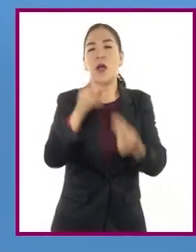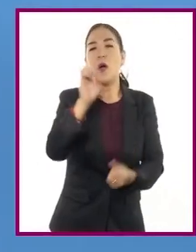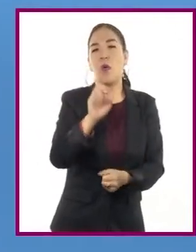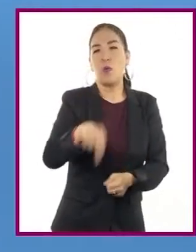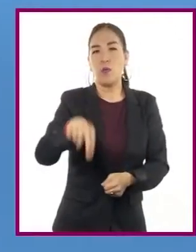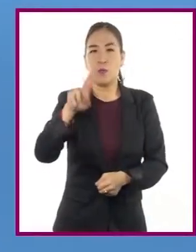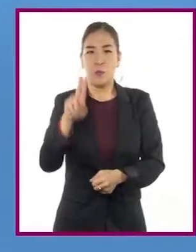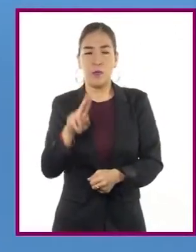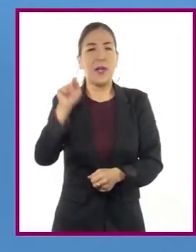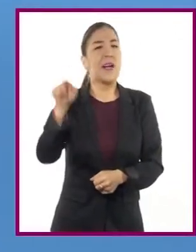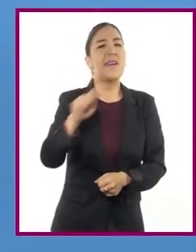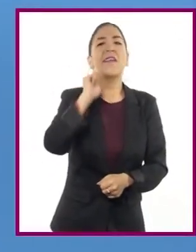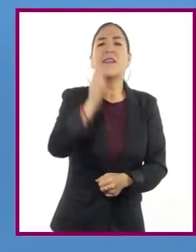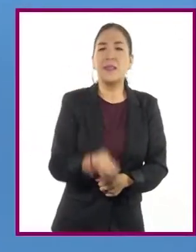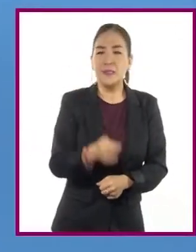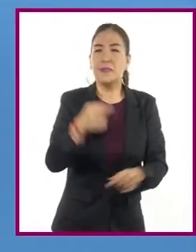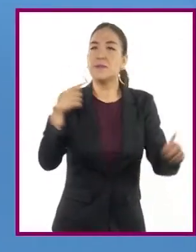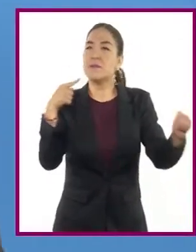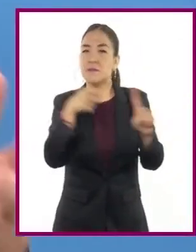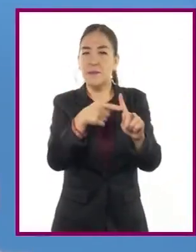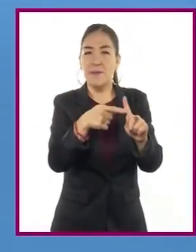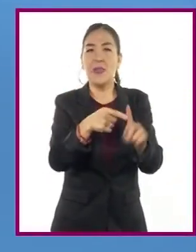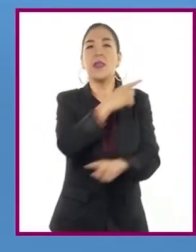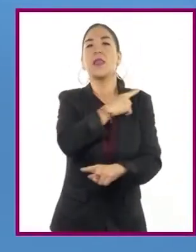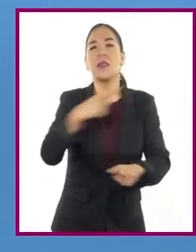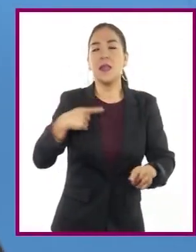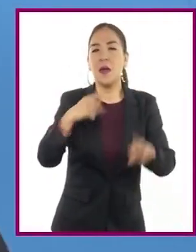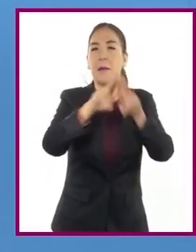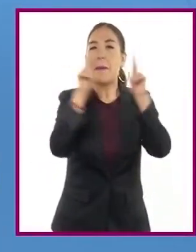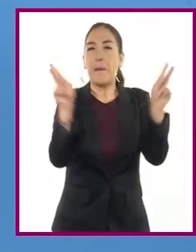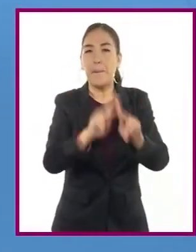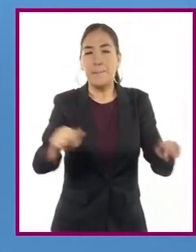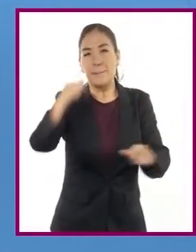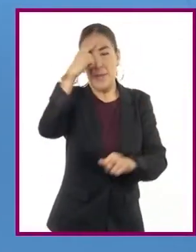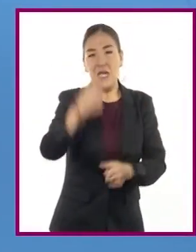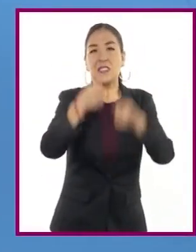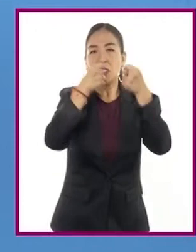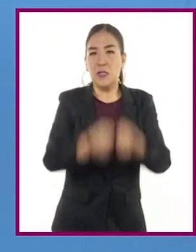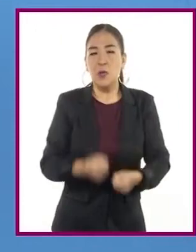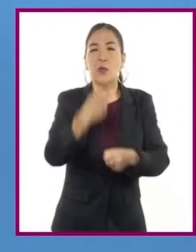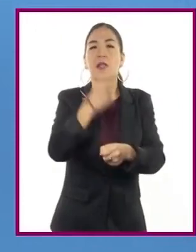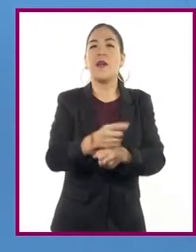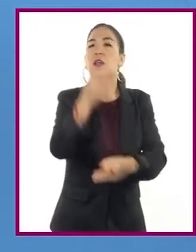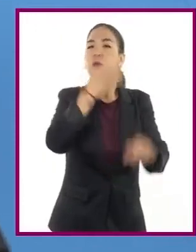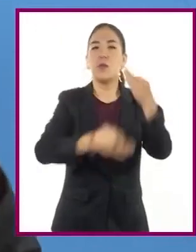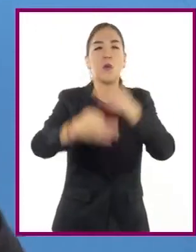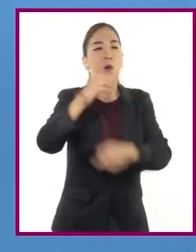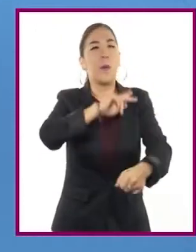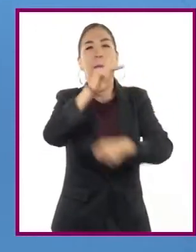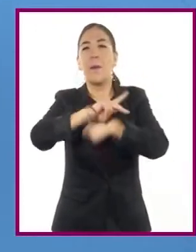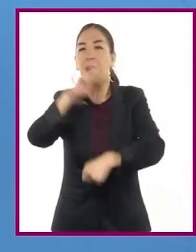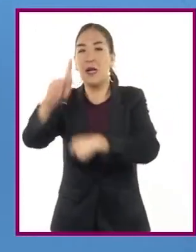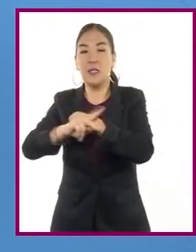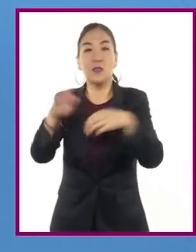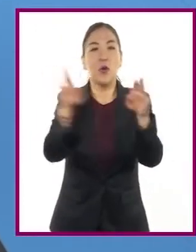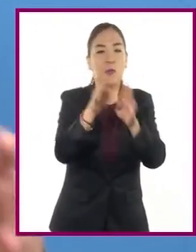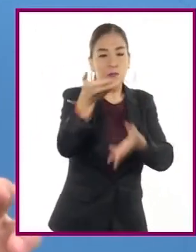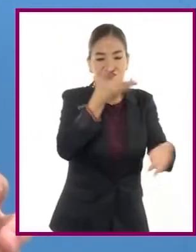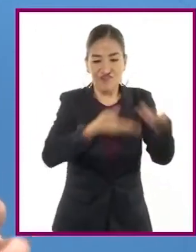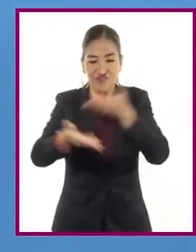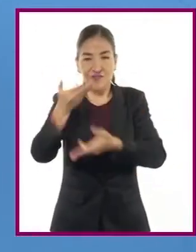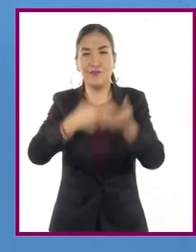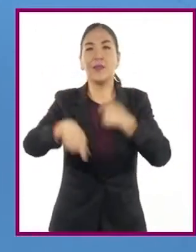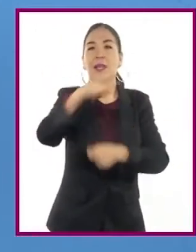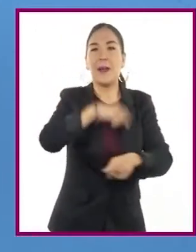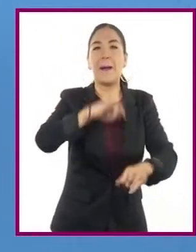ONU, que tiene como objetivo mantener la paz y la seguridad entre las naciones y organizar la cooperación